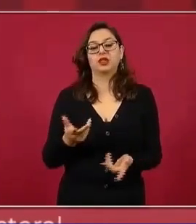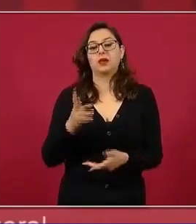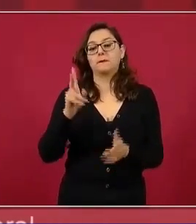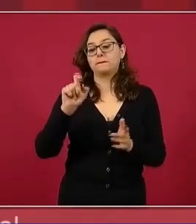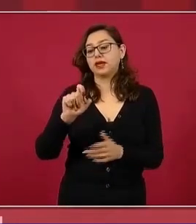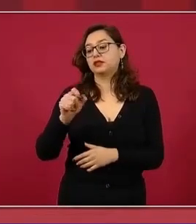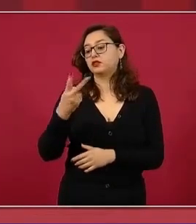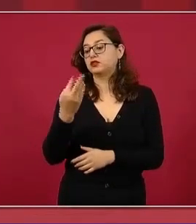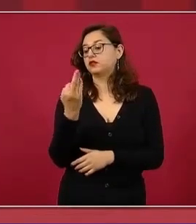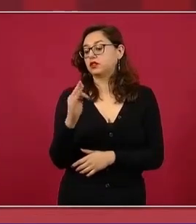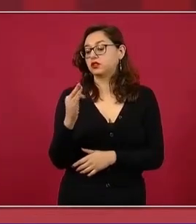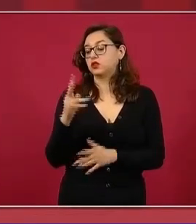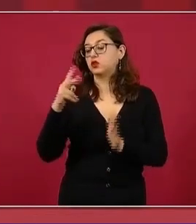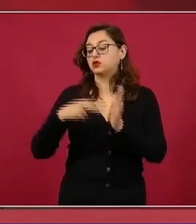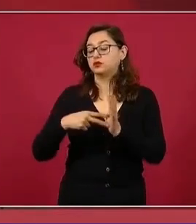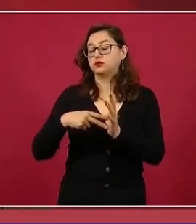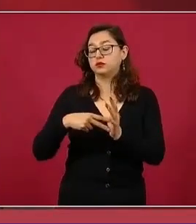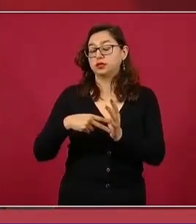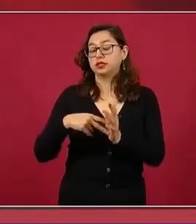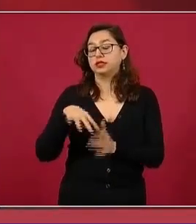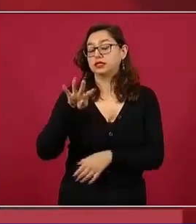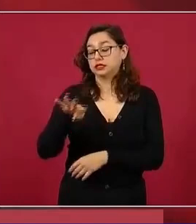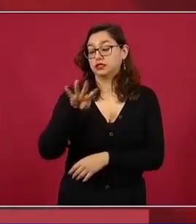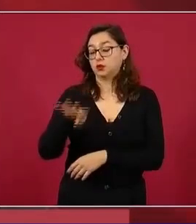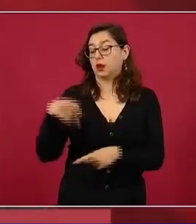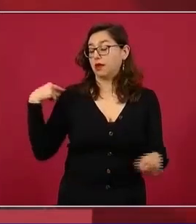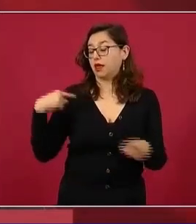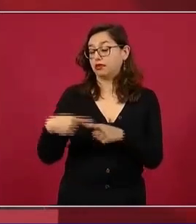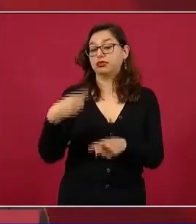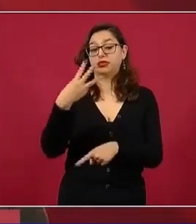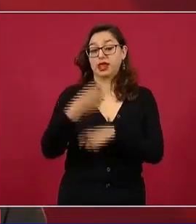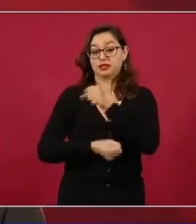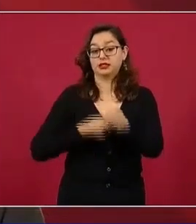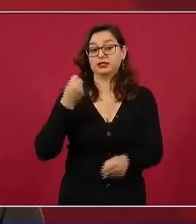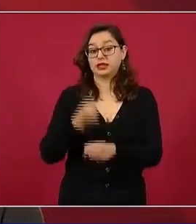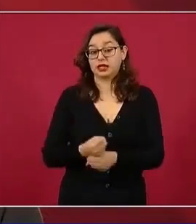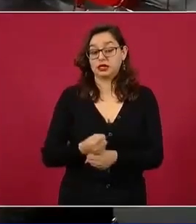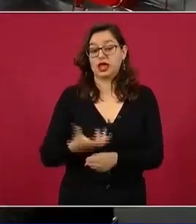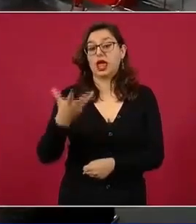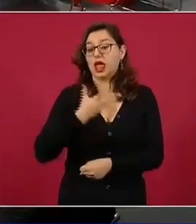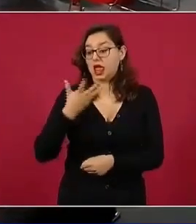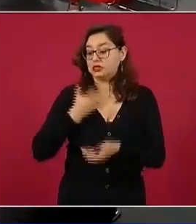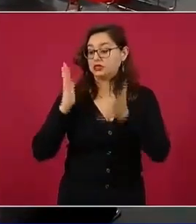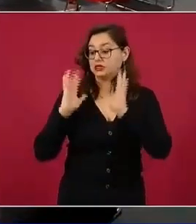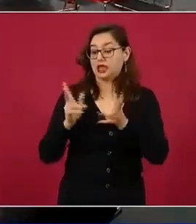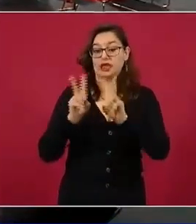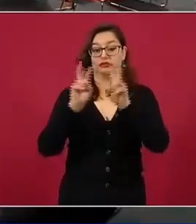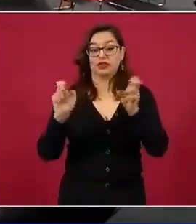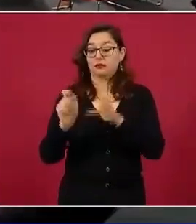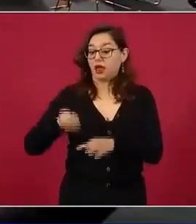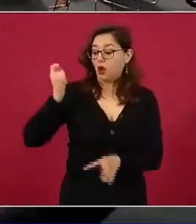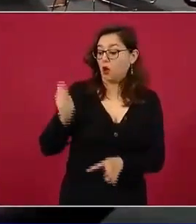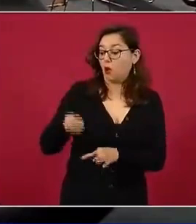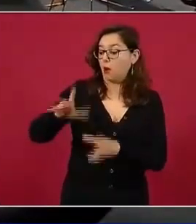la Suprema Corte de Justicia de la Nación estableció una tesis de jurisprudencia. Esto quiere